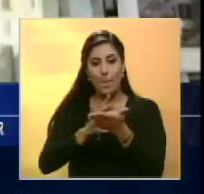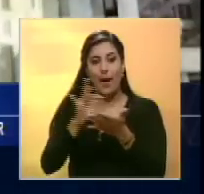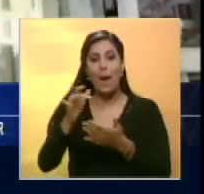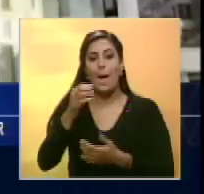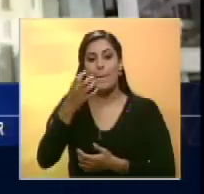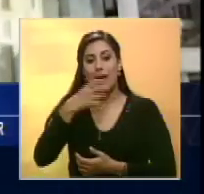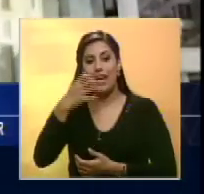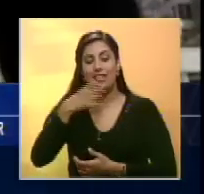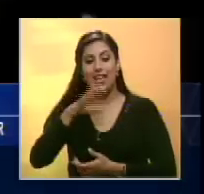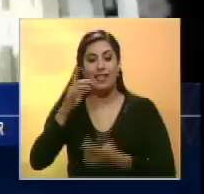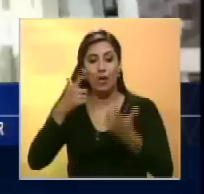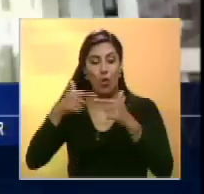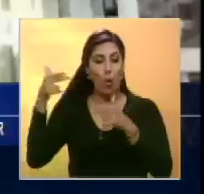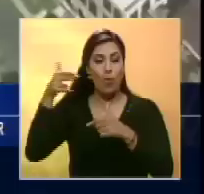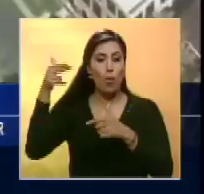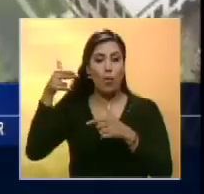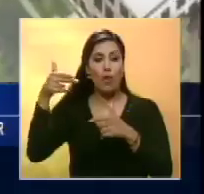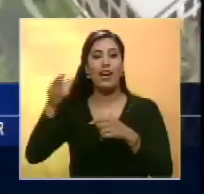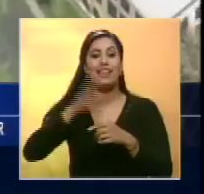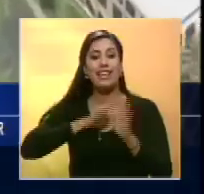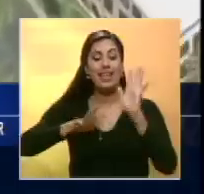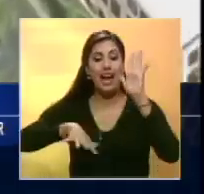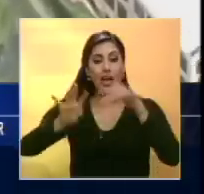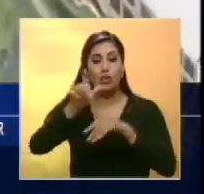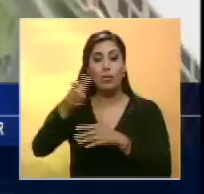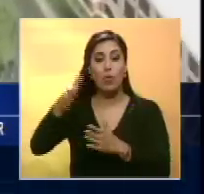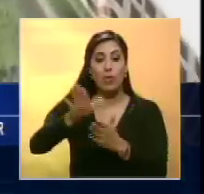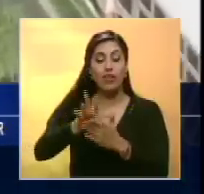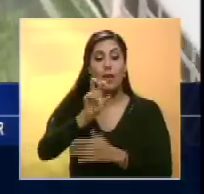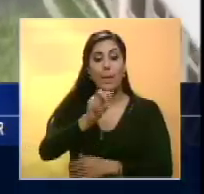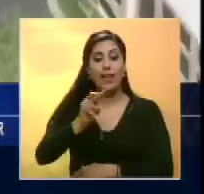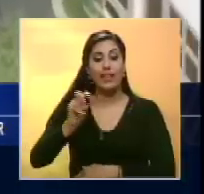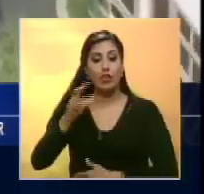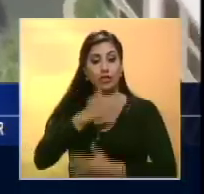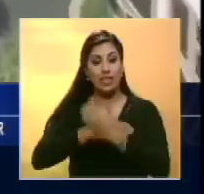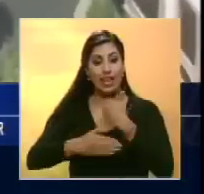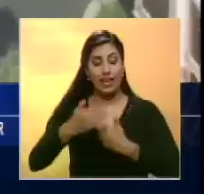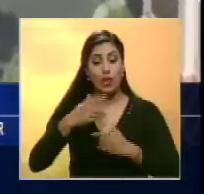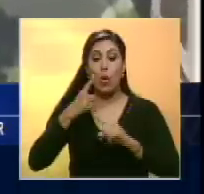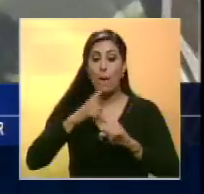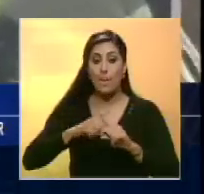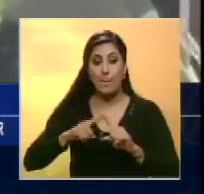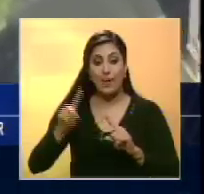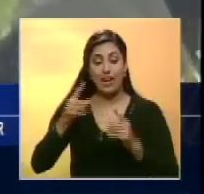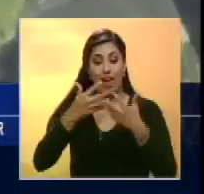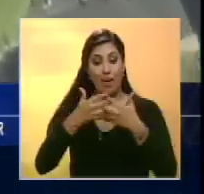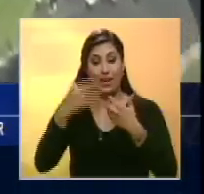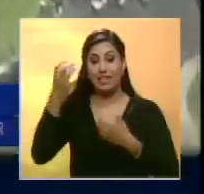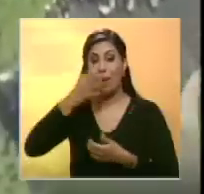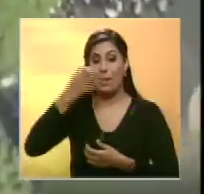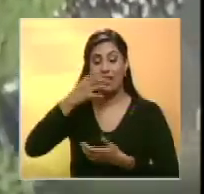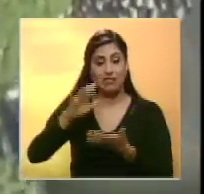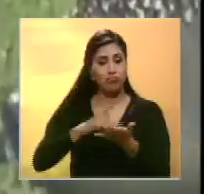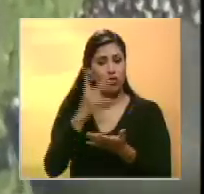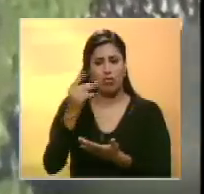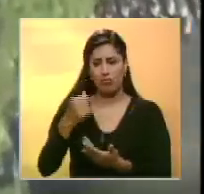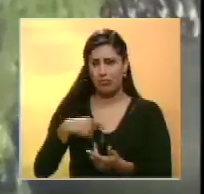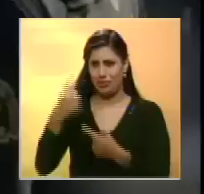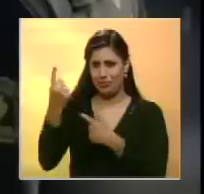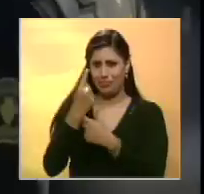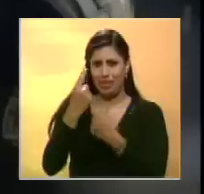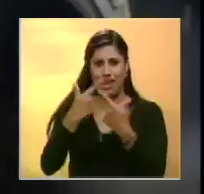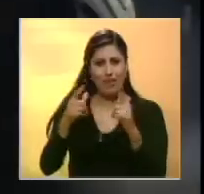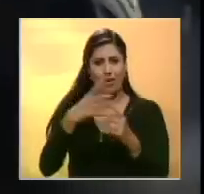de los autores del tiroteo, que dejó 14 muertos y 22 heridos. Sin embargo, la empresa tecnológica se niega a cumplir